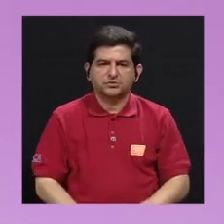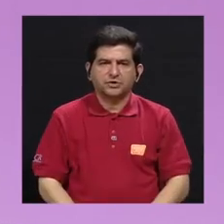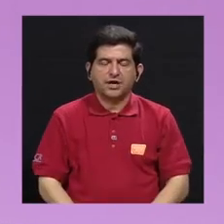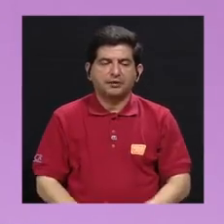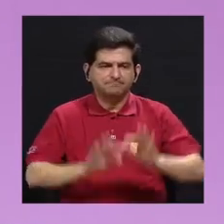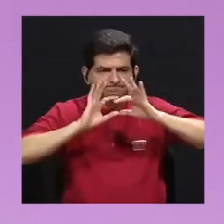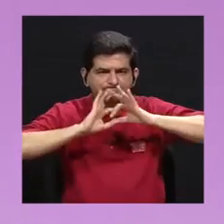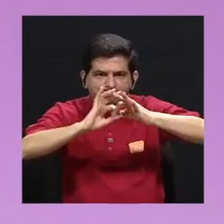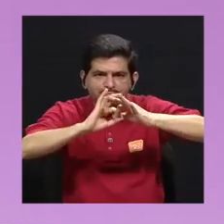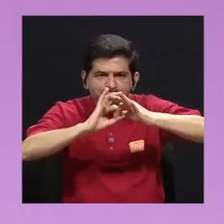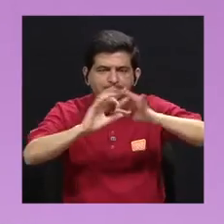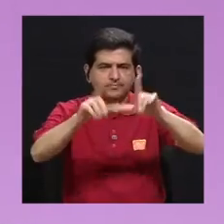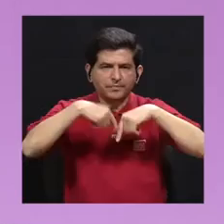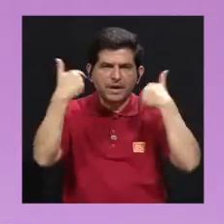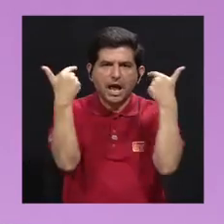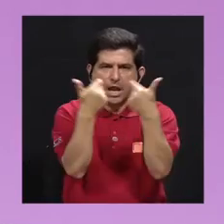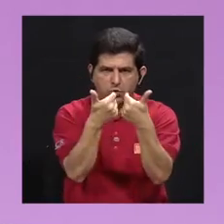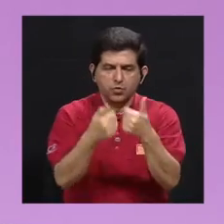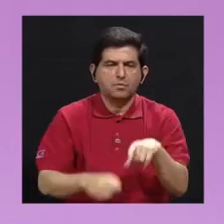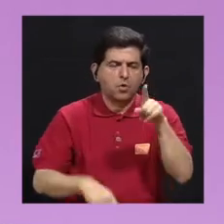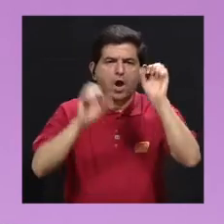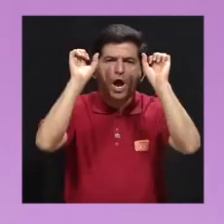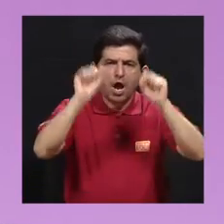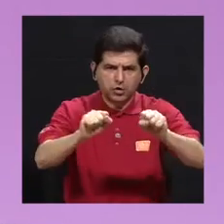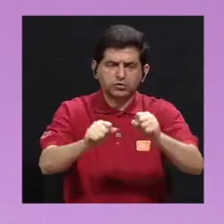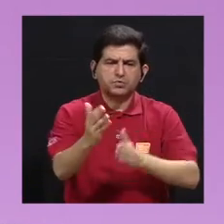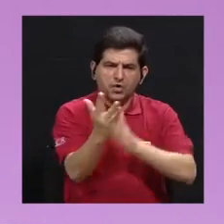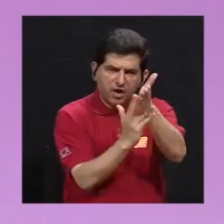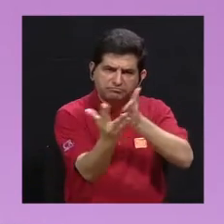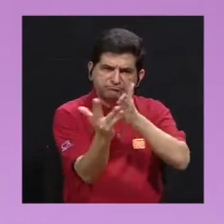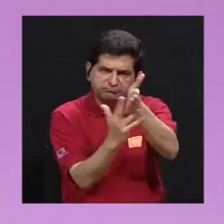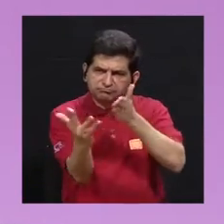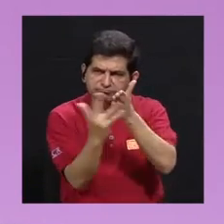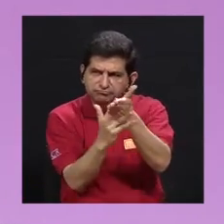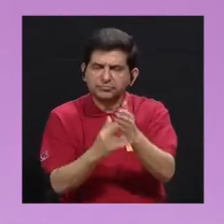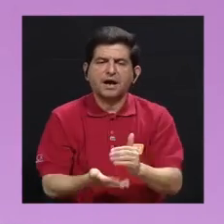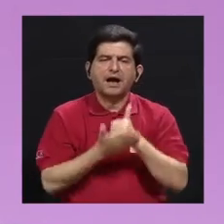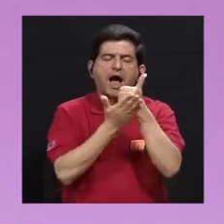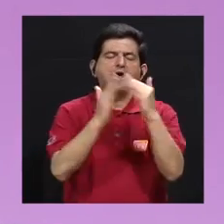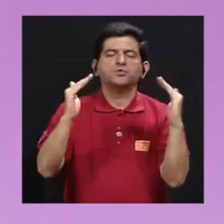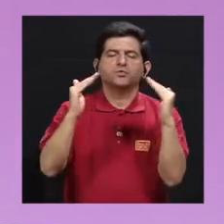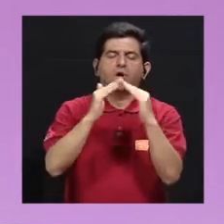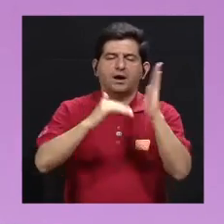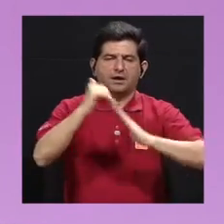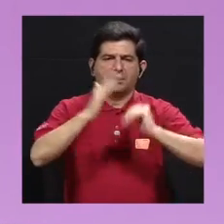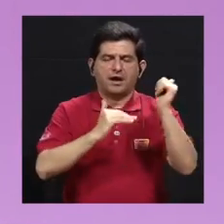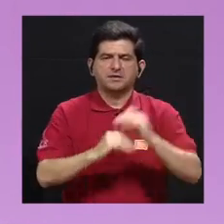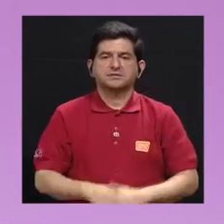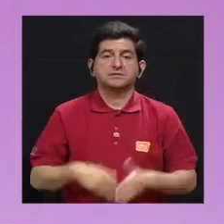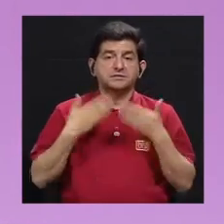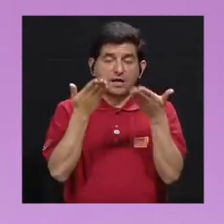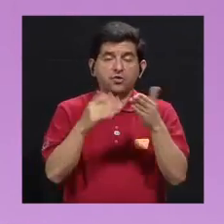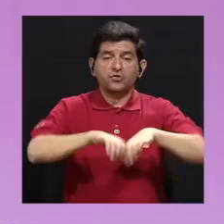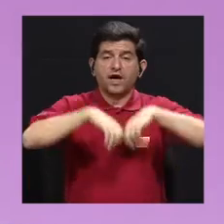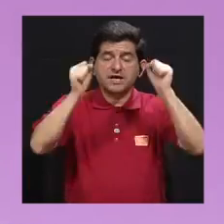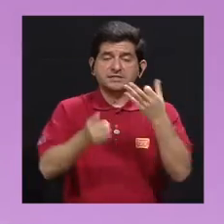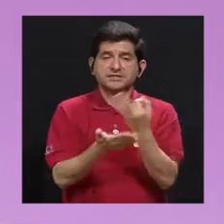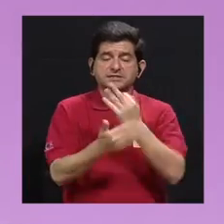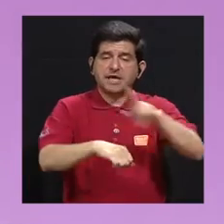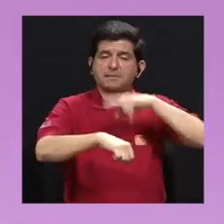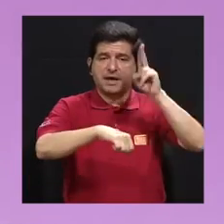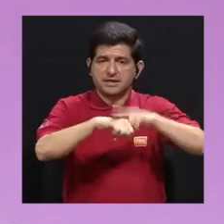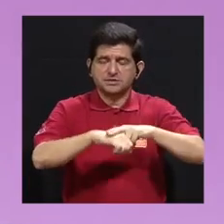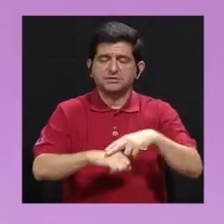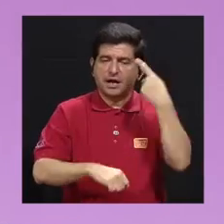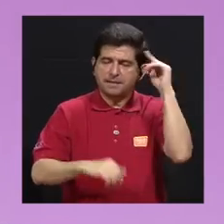llevamos de la mano a los grupos para que logren hacer accesar al bono de la vivienda que quien lo haga es el sistema financiero